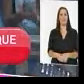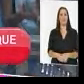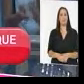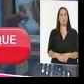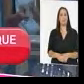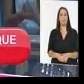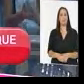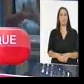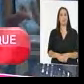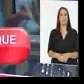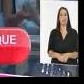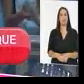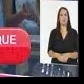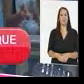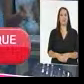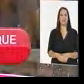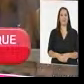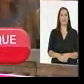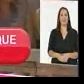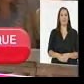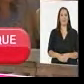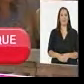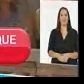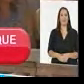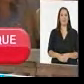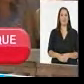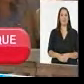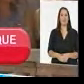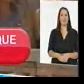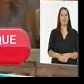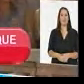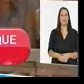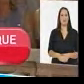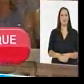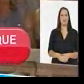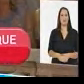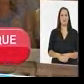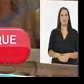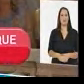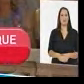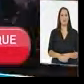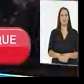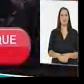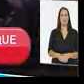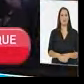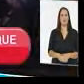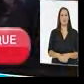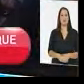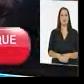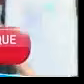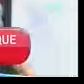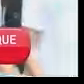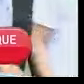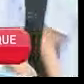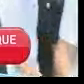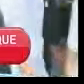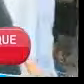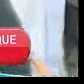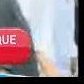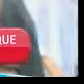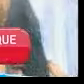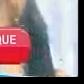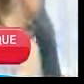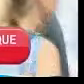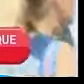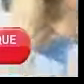permanente entre distintos sectores. Nosotros insistimos hace muchos años que debería existir un consejo político, económico y social que